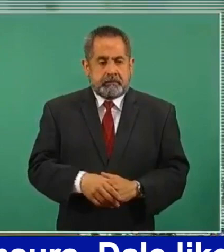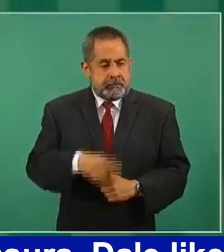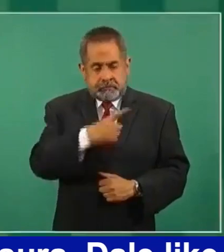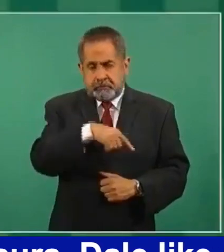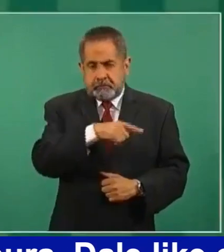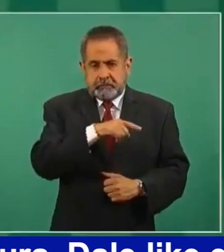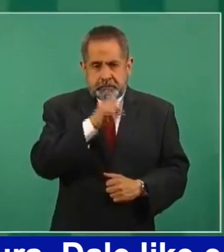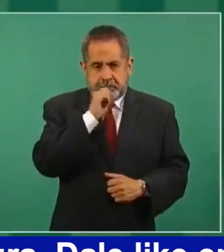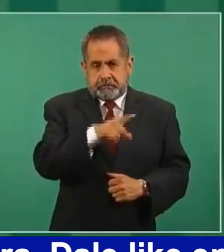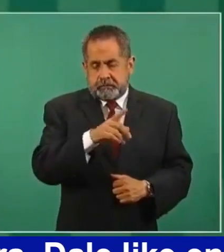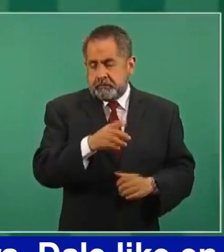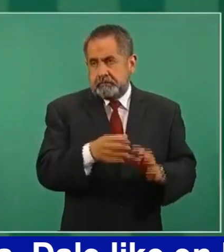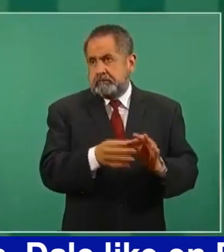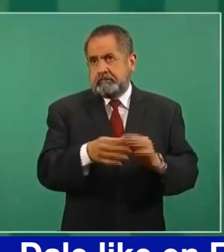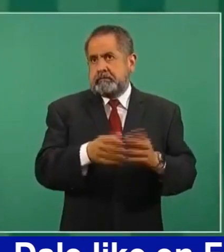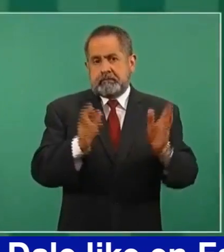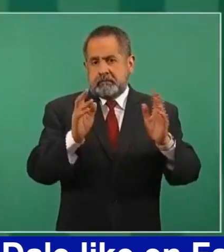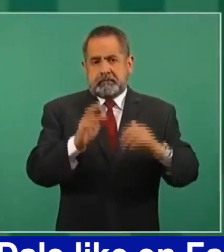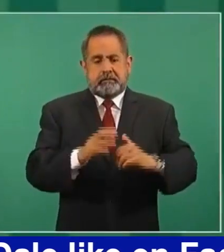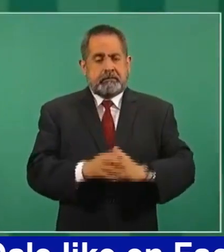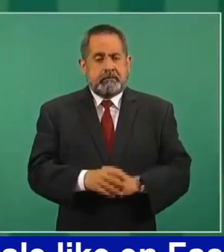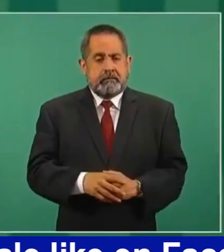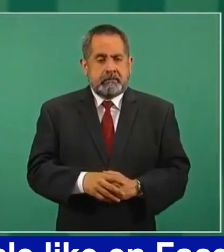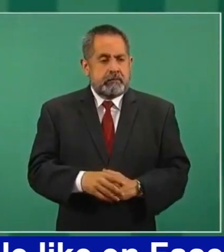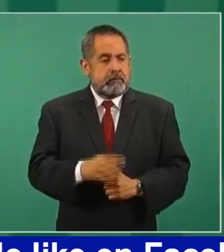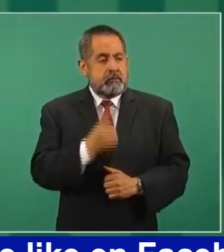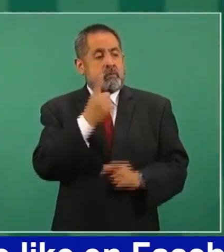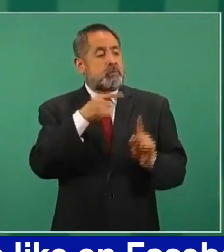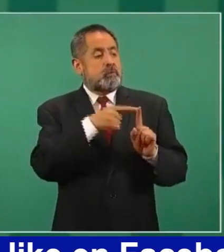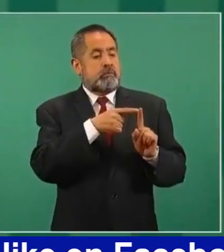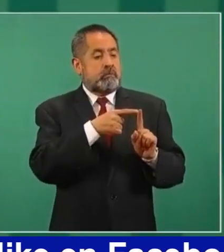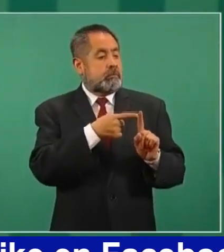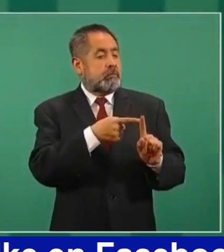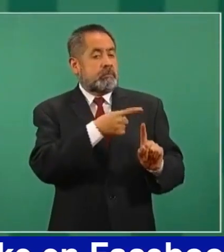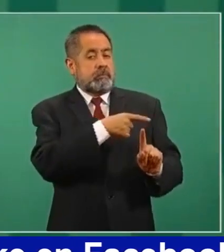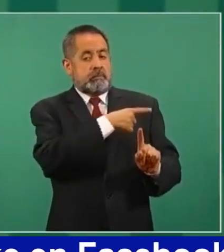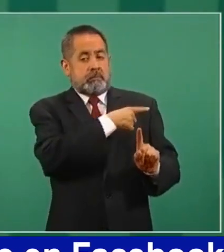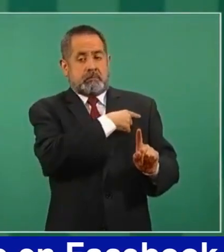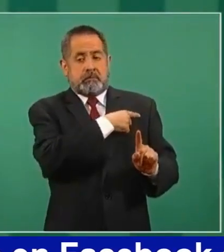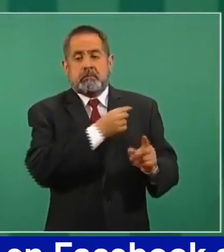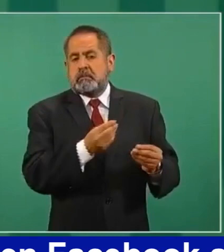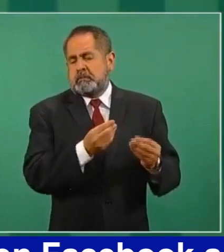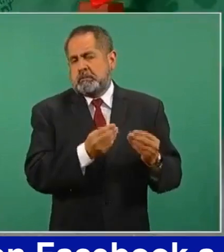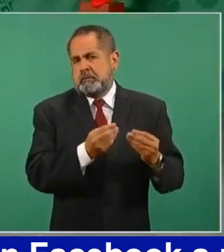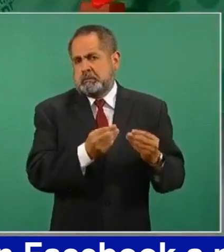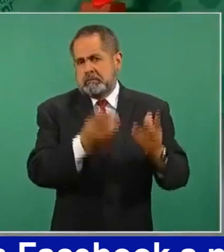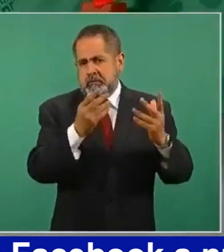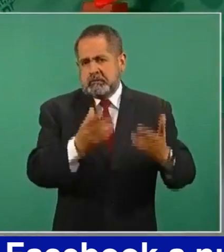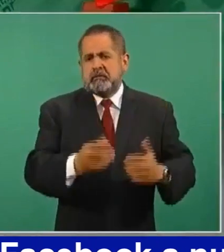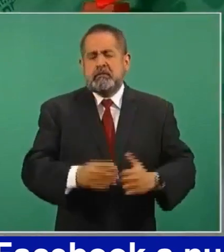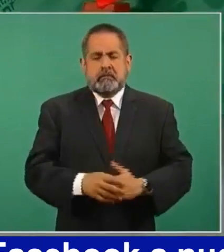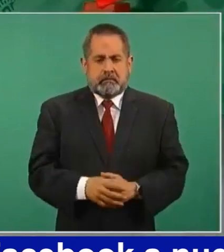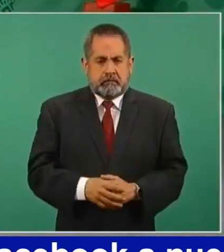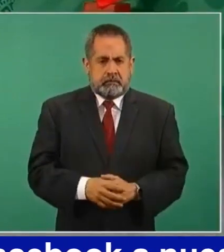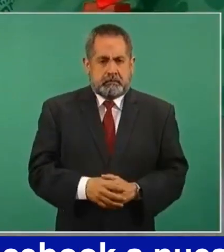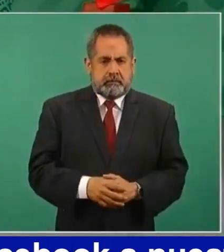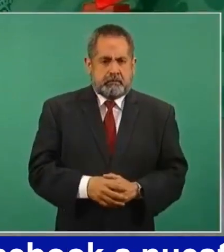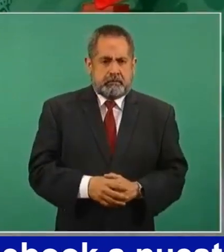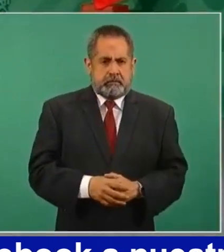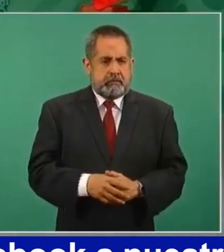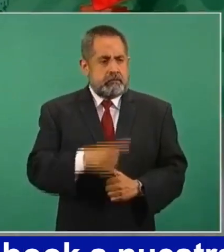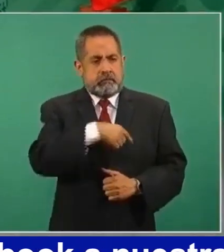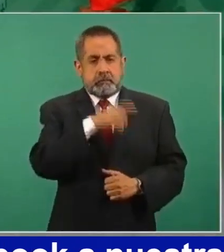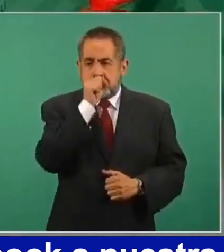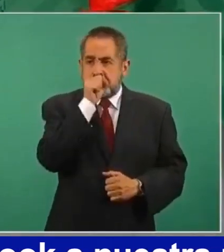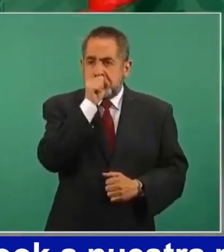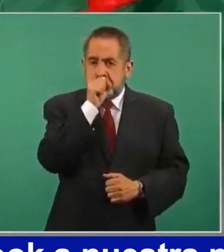Y eso es por mencionar a un ministro, pero así muchos otros. ¿Cómo